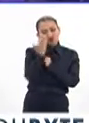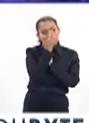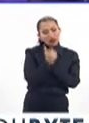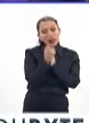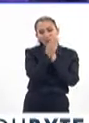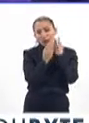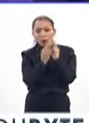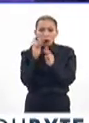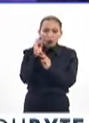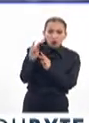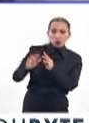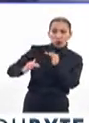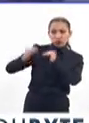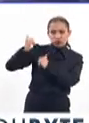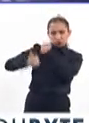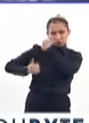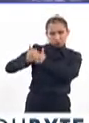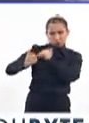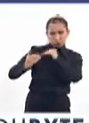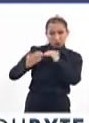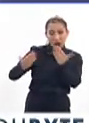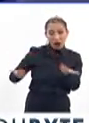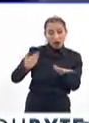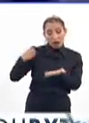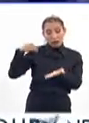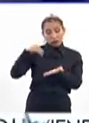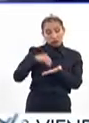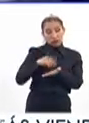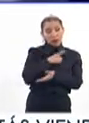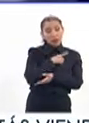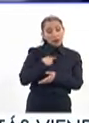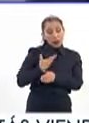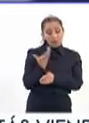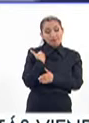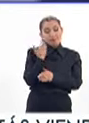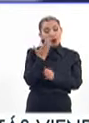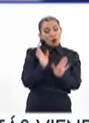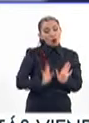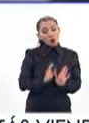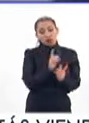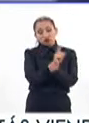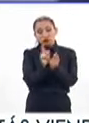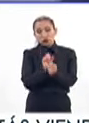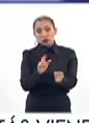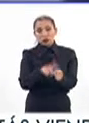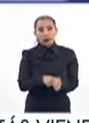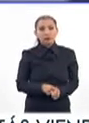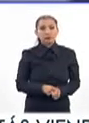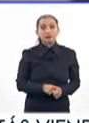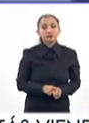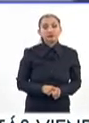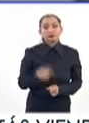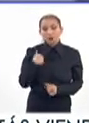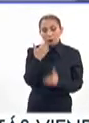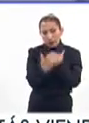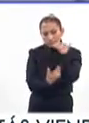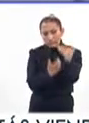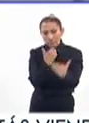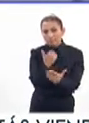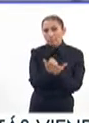competencias globales que esta era exige involucran en gran medida capacidades de carácter social. Desarrollar las habilidades,